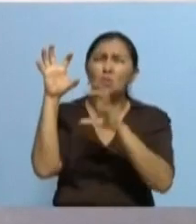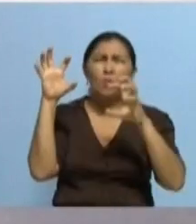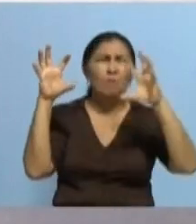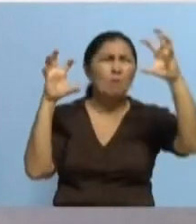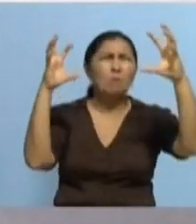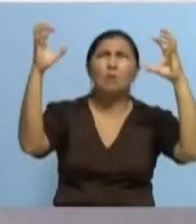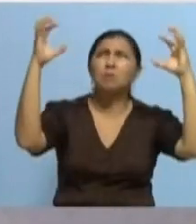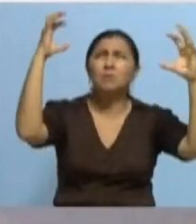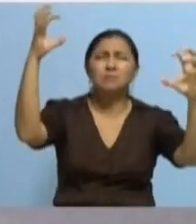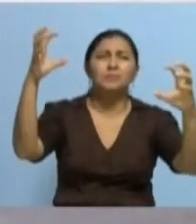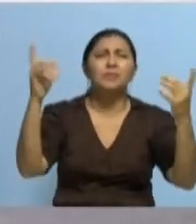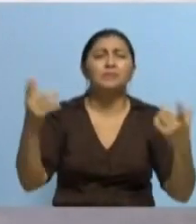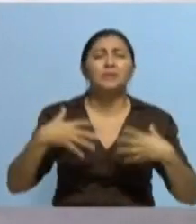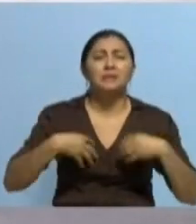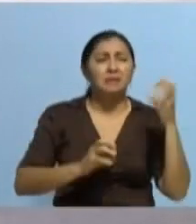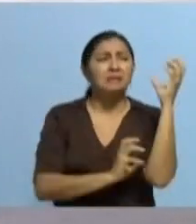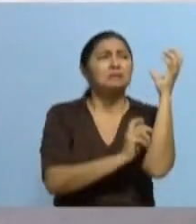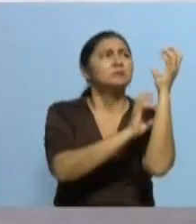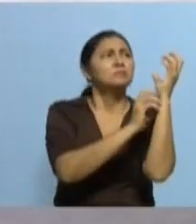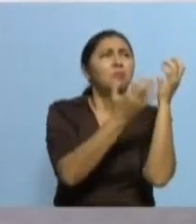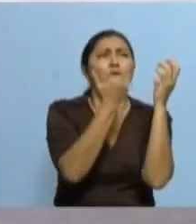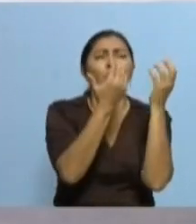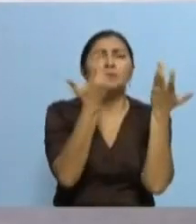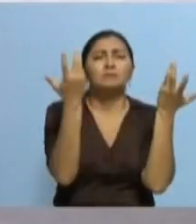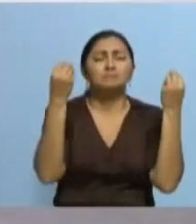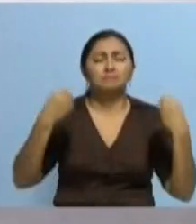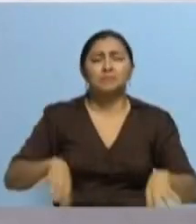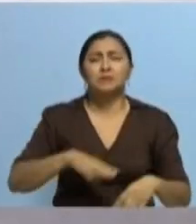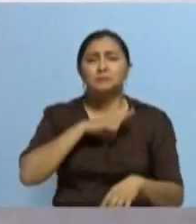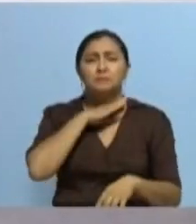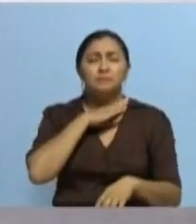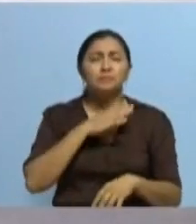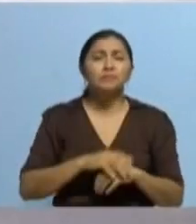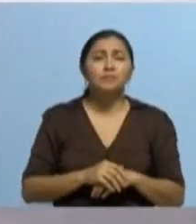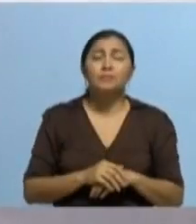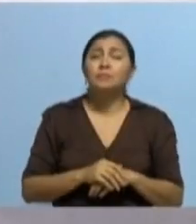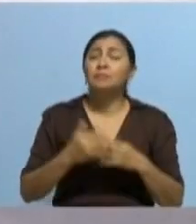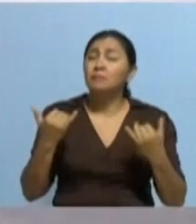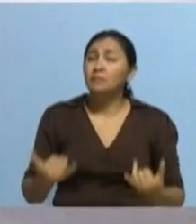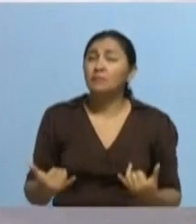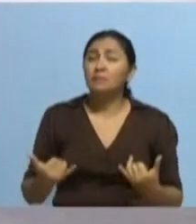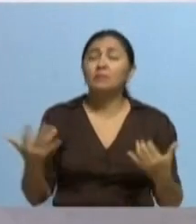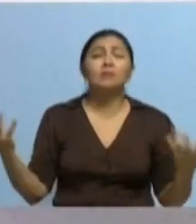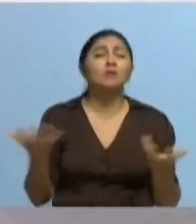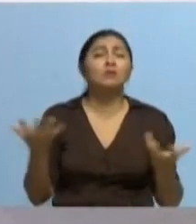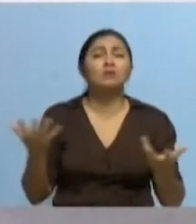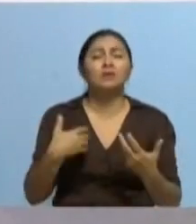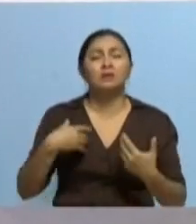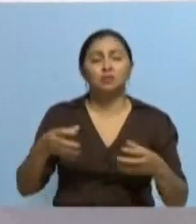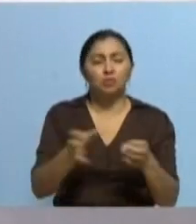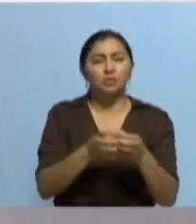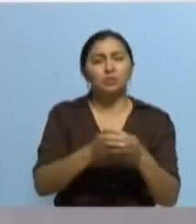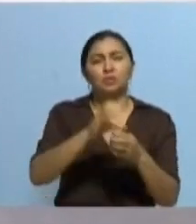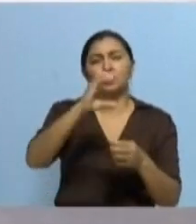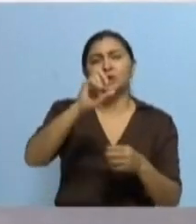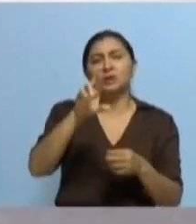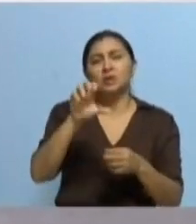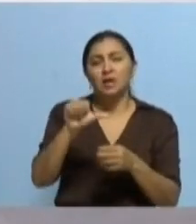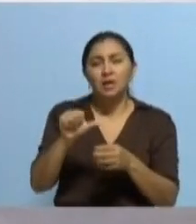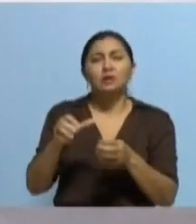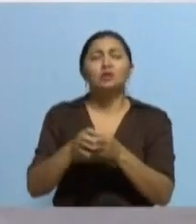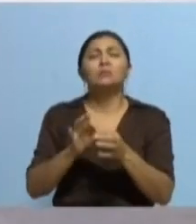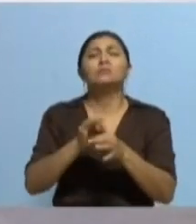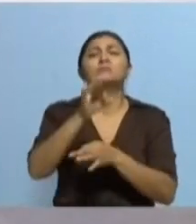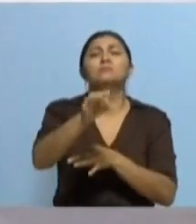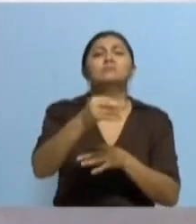pone en una situación bastante difícil a estas especies. Hoy, precisamente, una comisión de la CREA visitó el municipio de